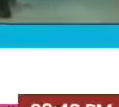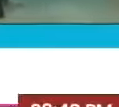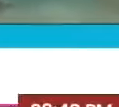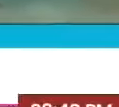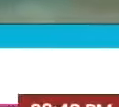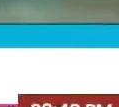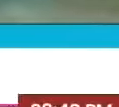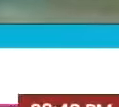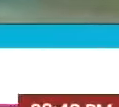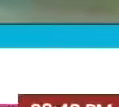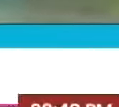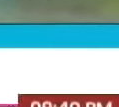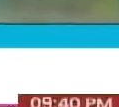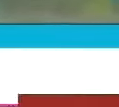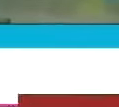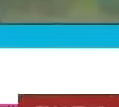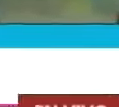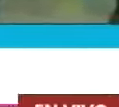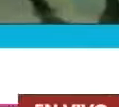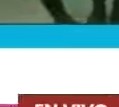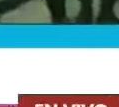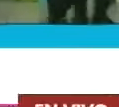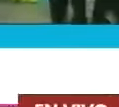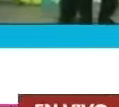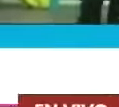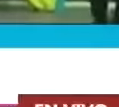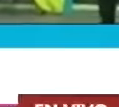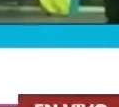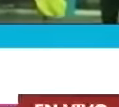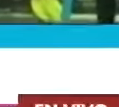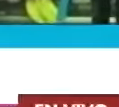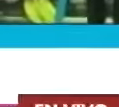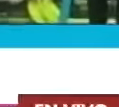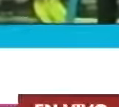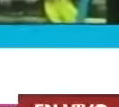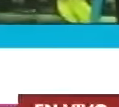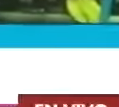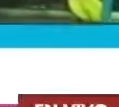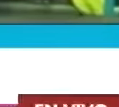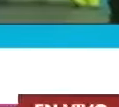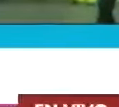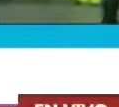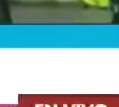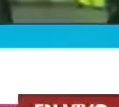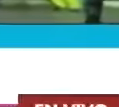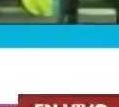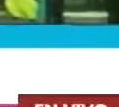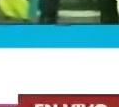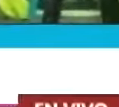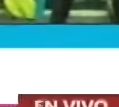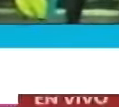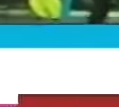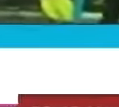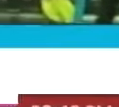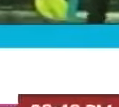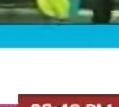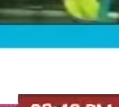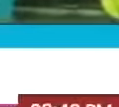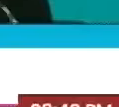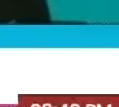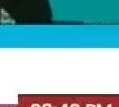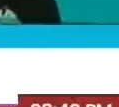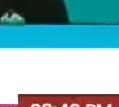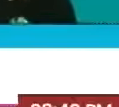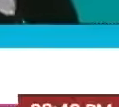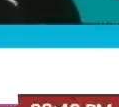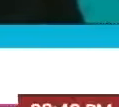ver. Pero hay una cosita que tienes que saber. Y escúchame bien, que en Venezuela,